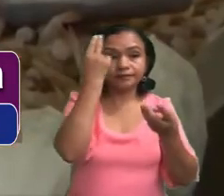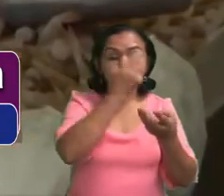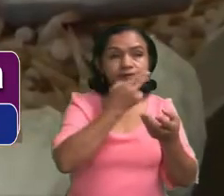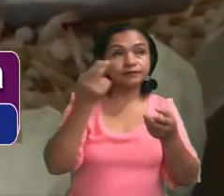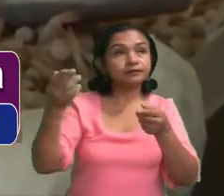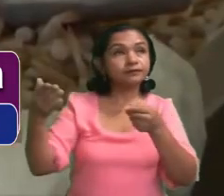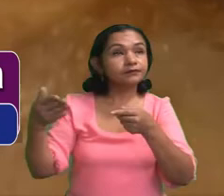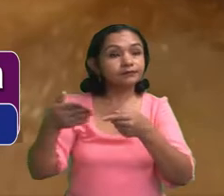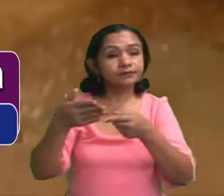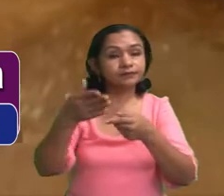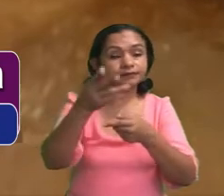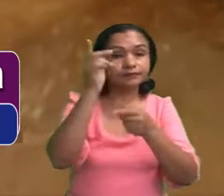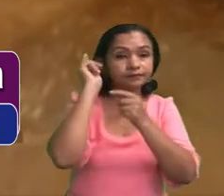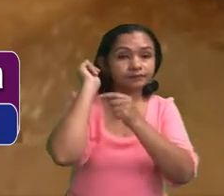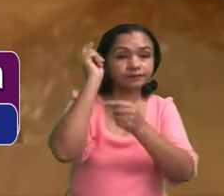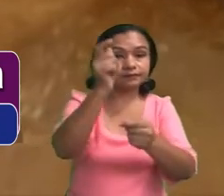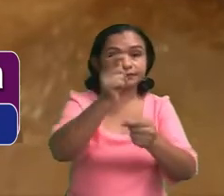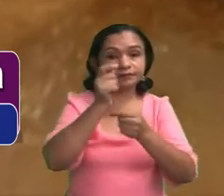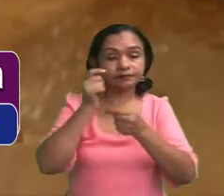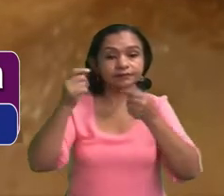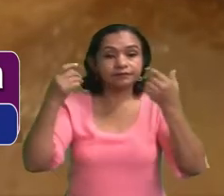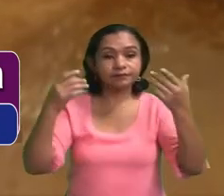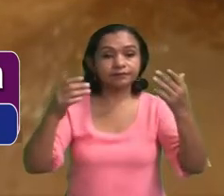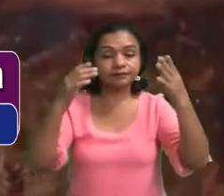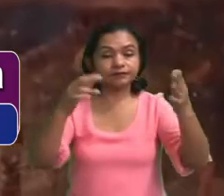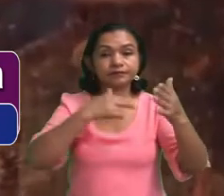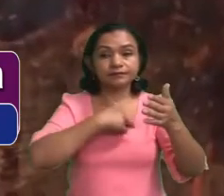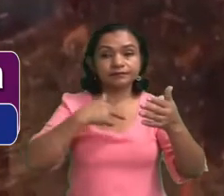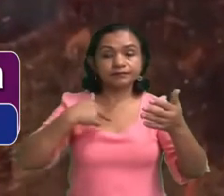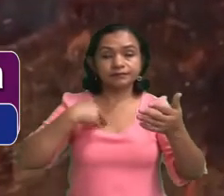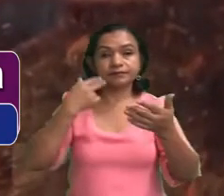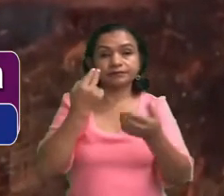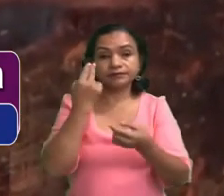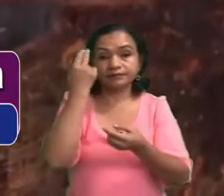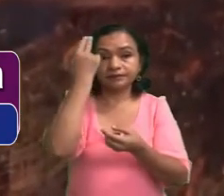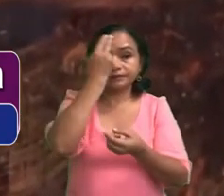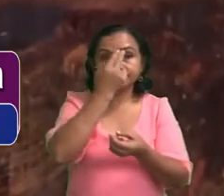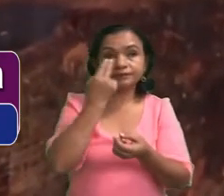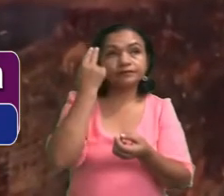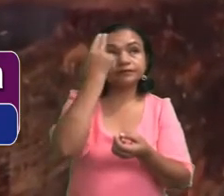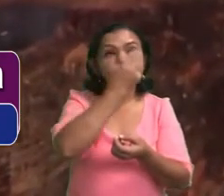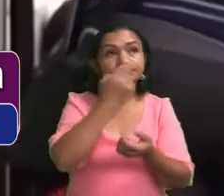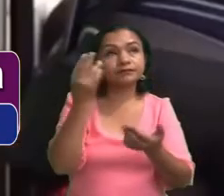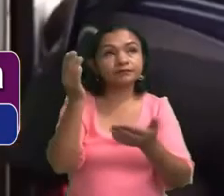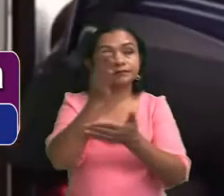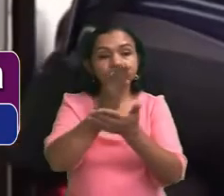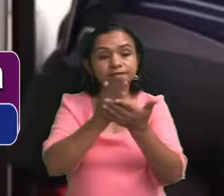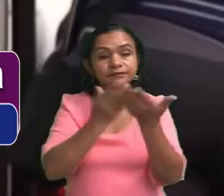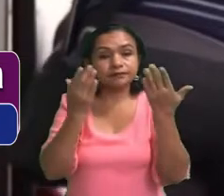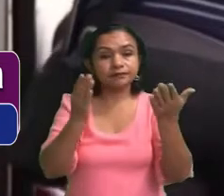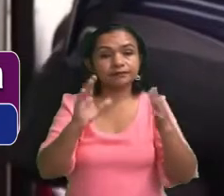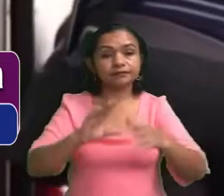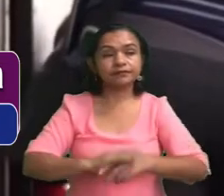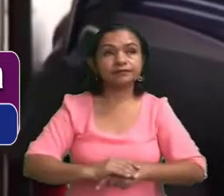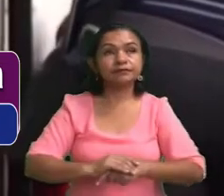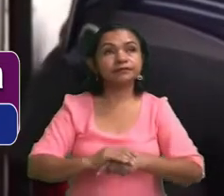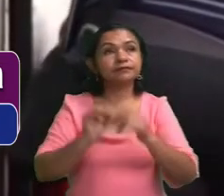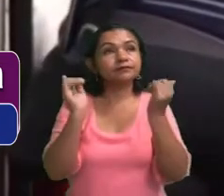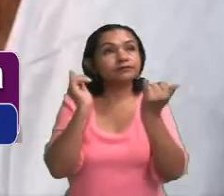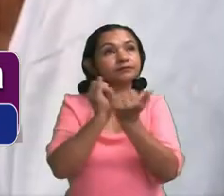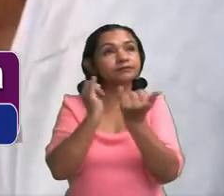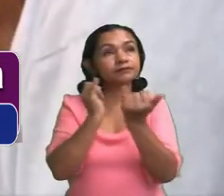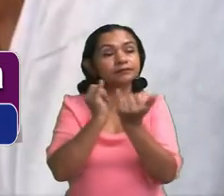INPESCA, sobre inquietudes que surgieron en el proceso de la consulta sobre algunas normativas. Además de